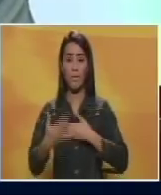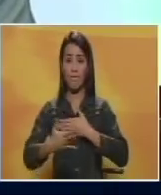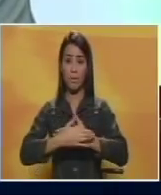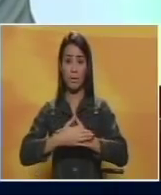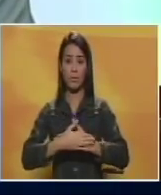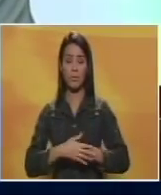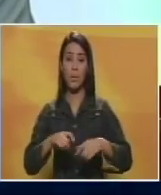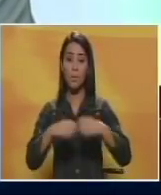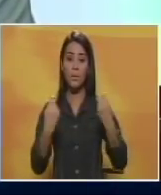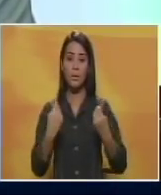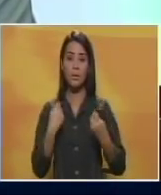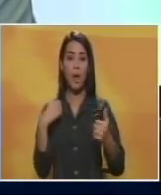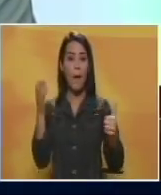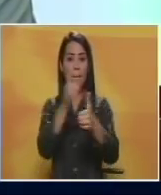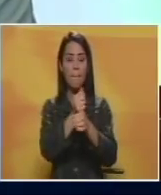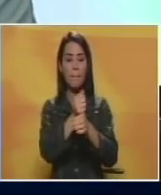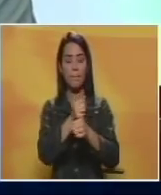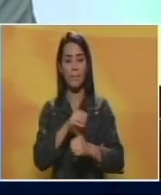lo capturan.